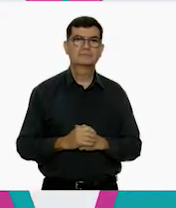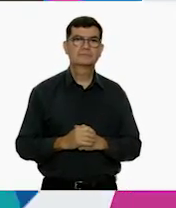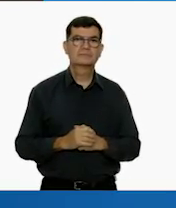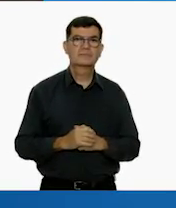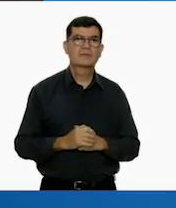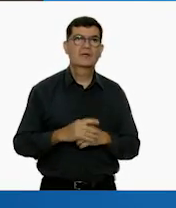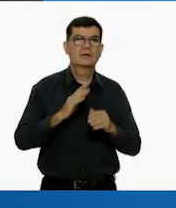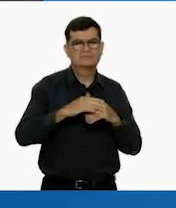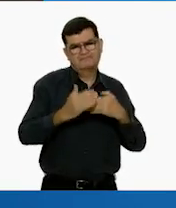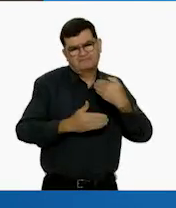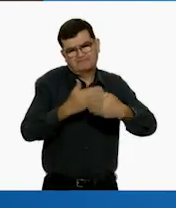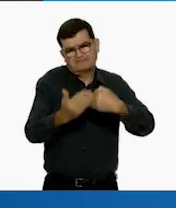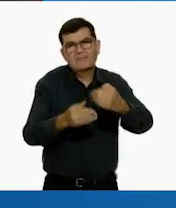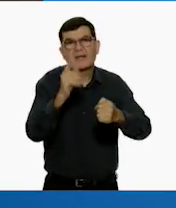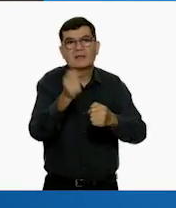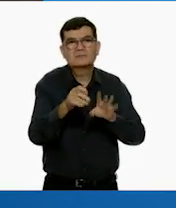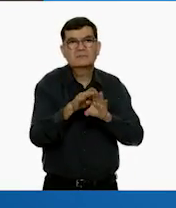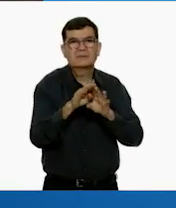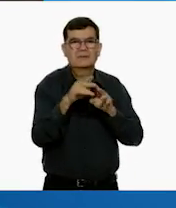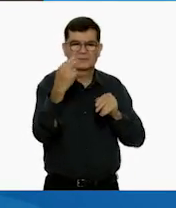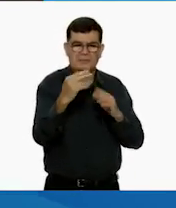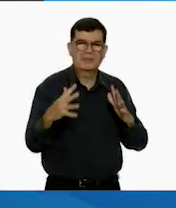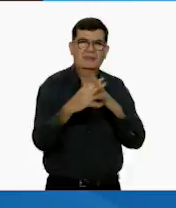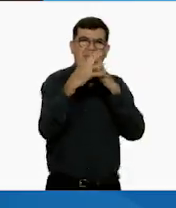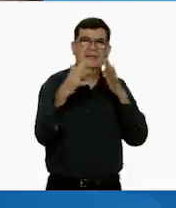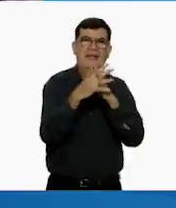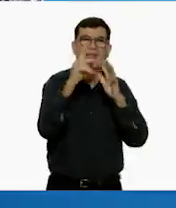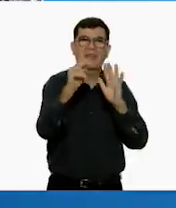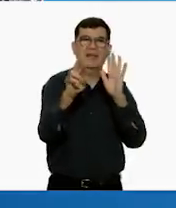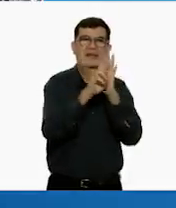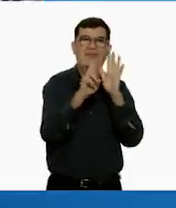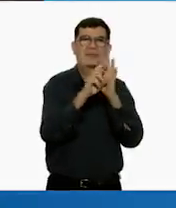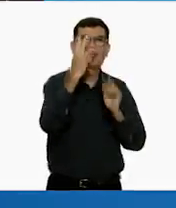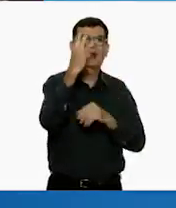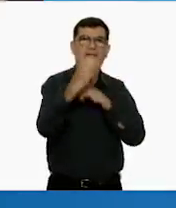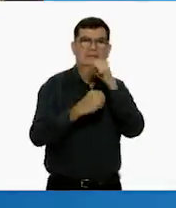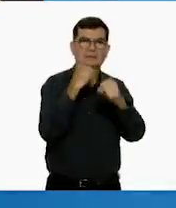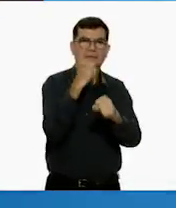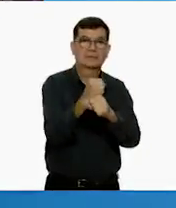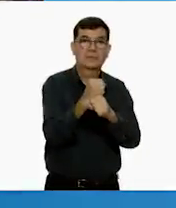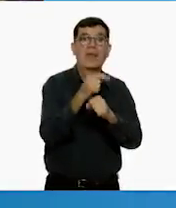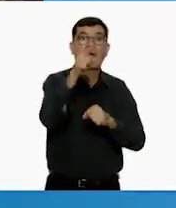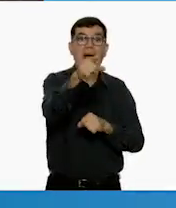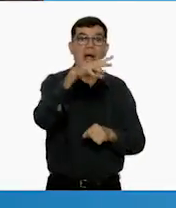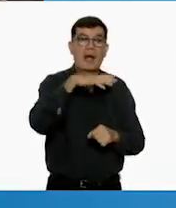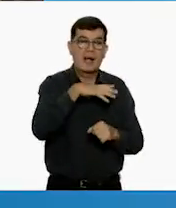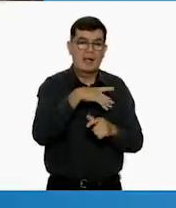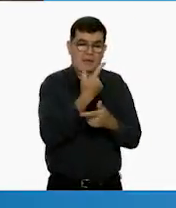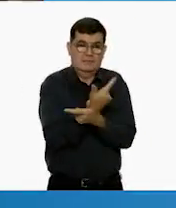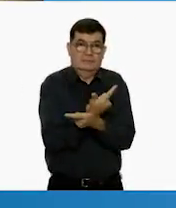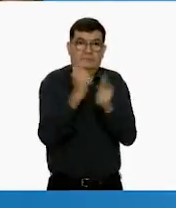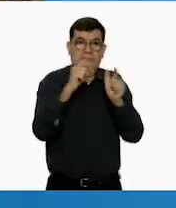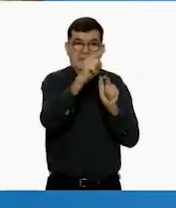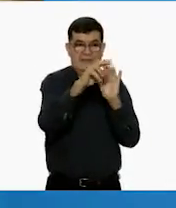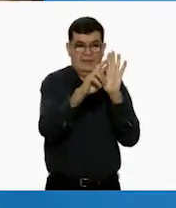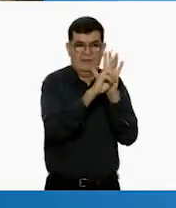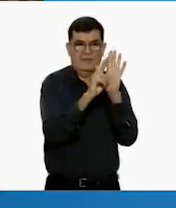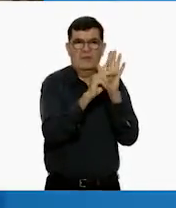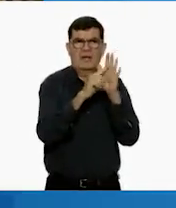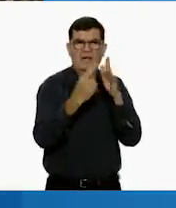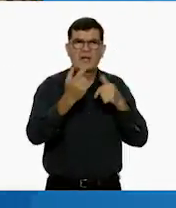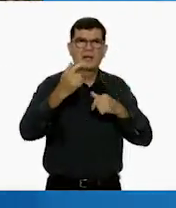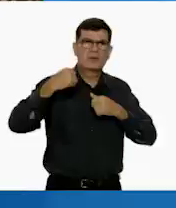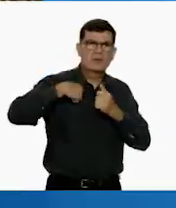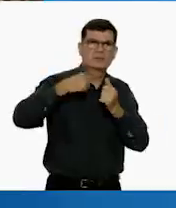La consecuencia inmediata es lo que se llama la Guerra de Reforma o la Guerra de los 3 años, ¿no? Hoy vemos a los liberales de la Reforma como héroes,